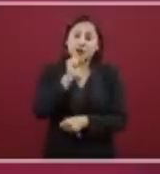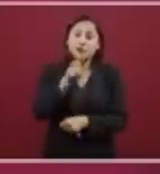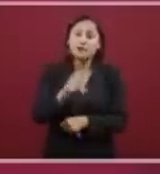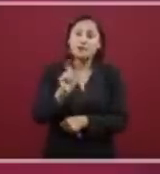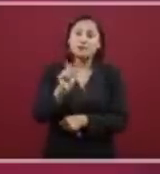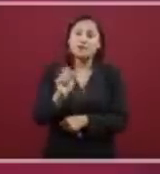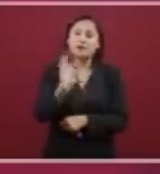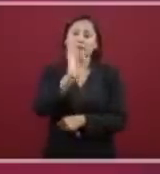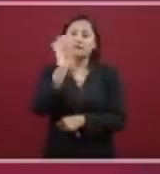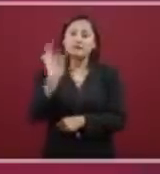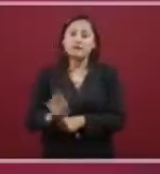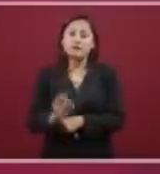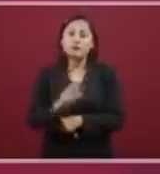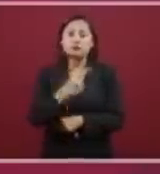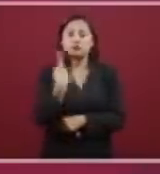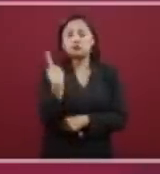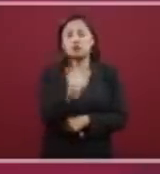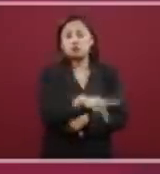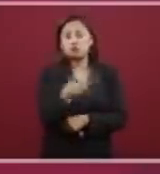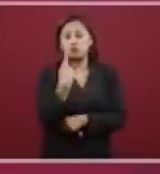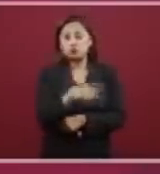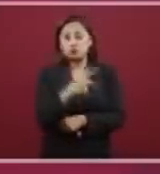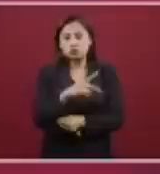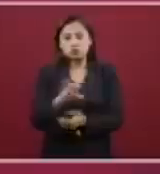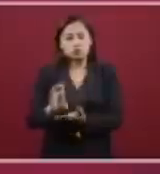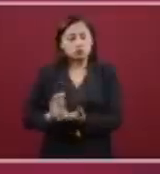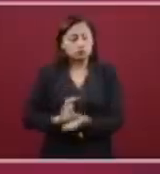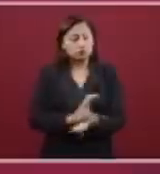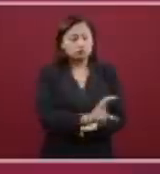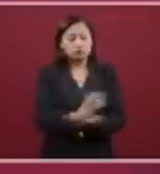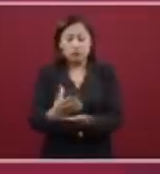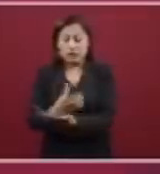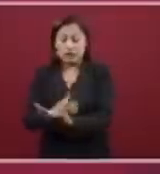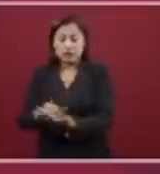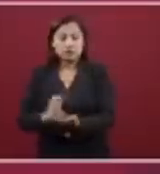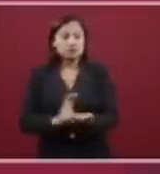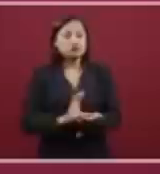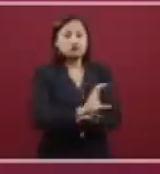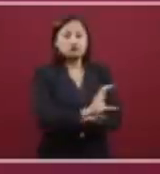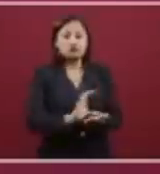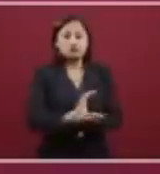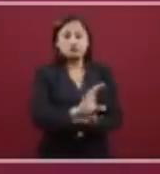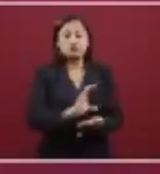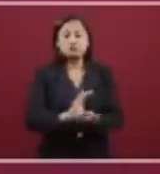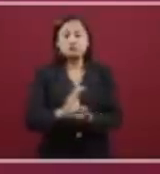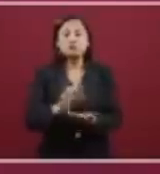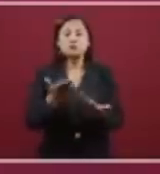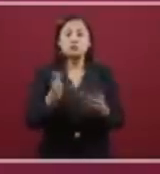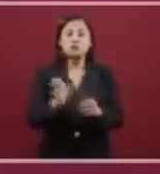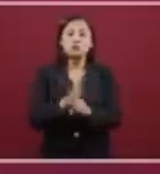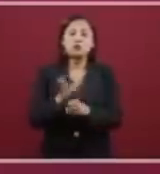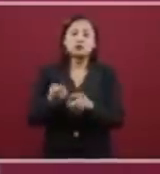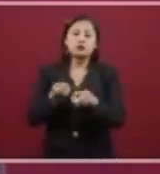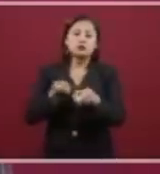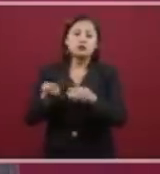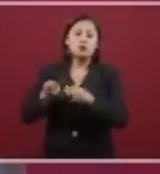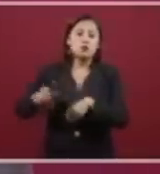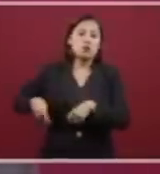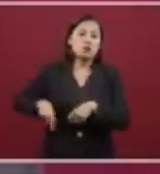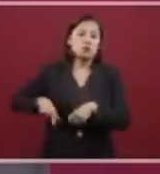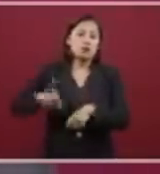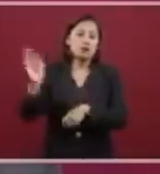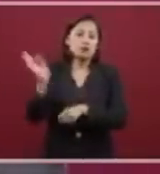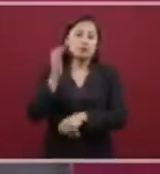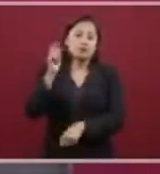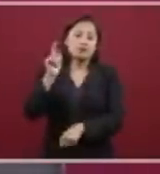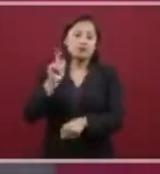serie pe del grupo de lo portuario con lo que se intentó restringir el control del gobierno federal para el terminar el curso de la